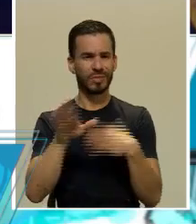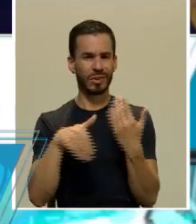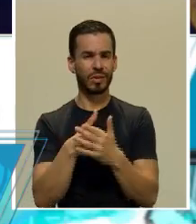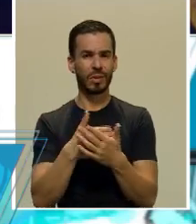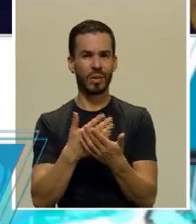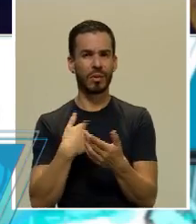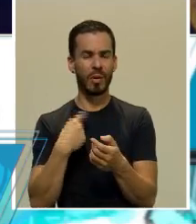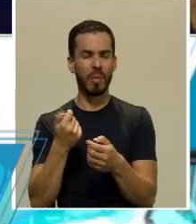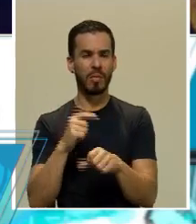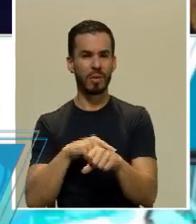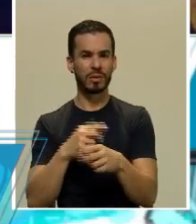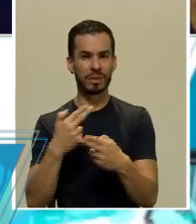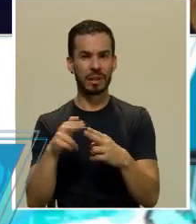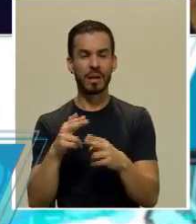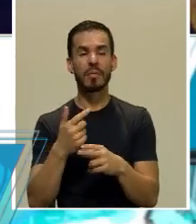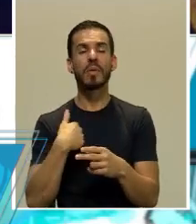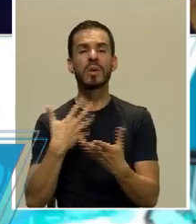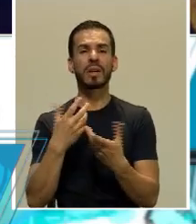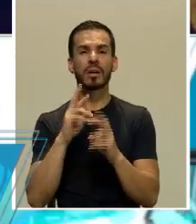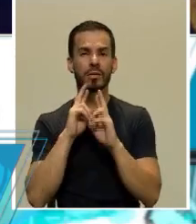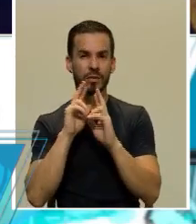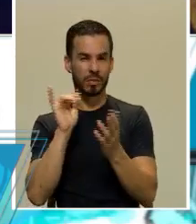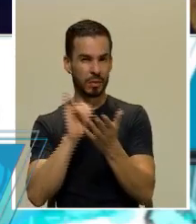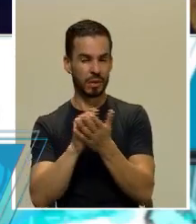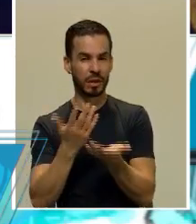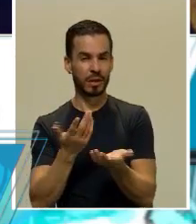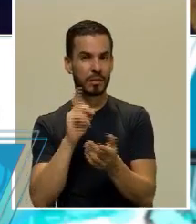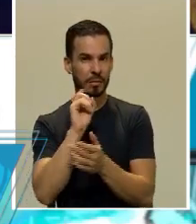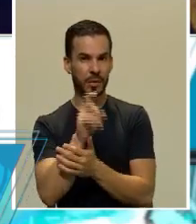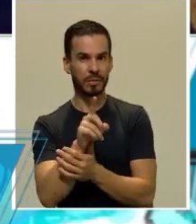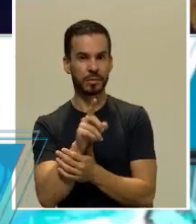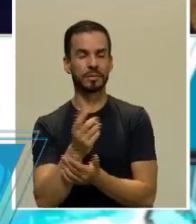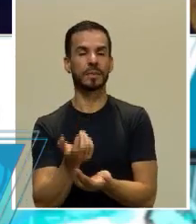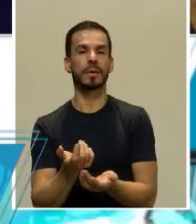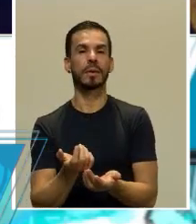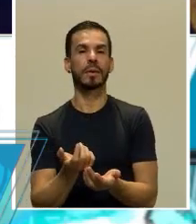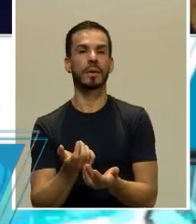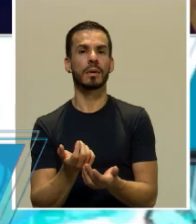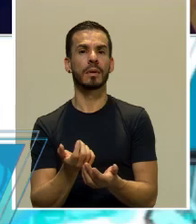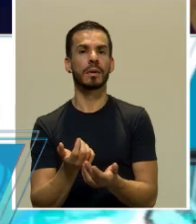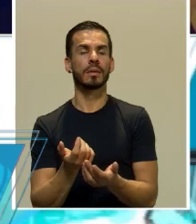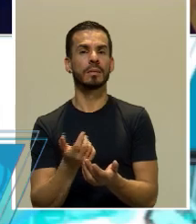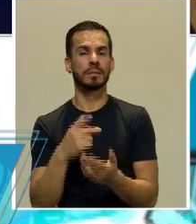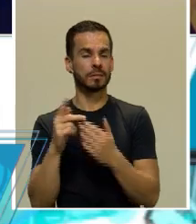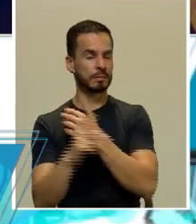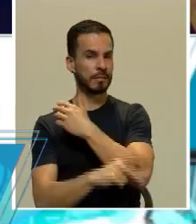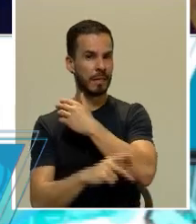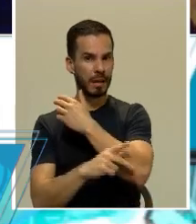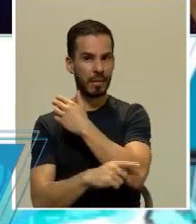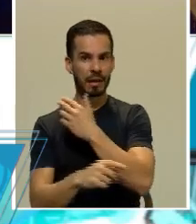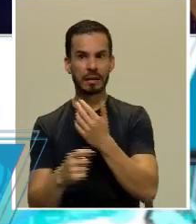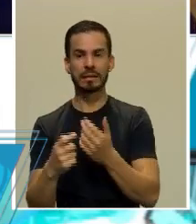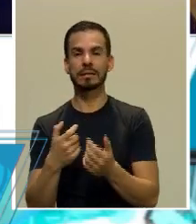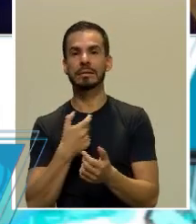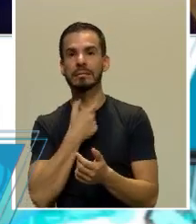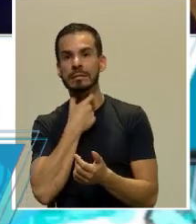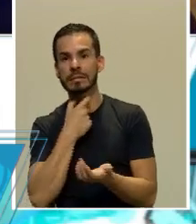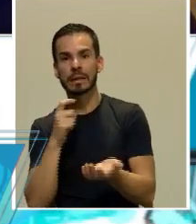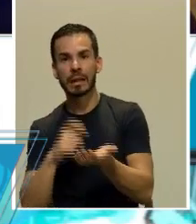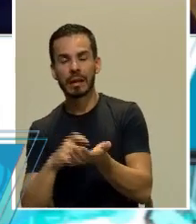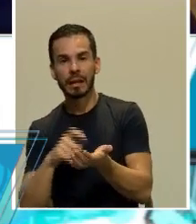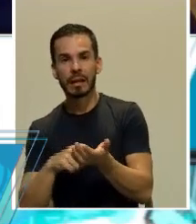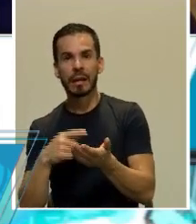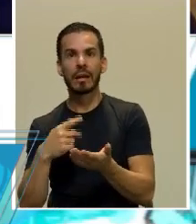todo. Nos queda poco tiempo, pero quisiera que me conteste esto. Y el país se está endeudando y